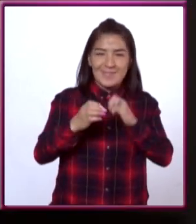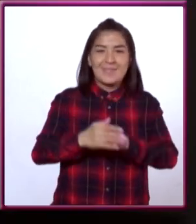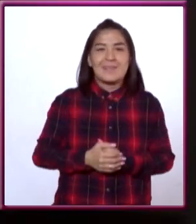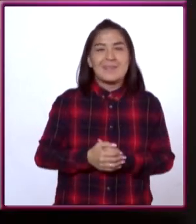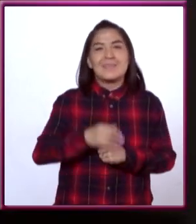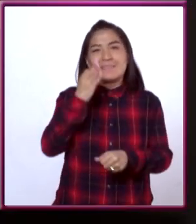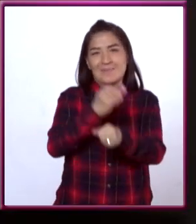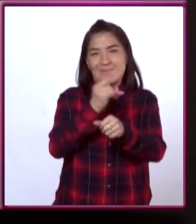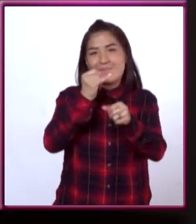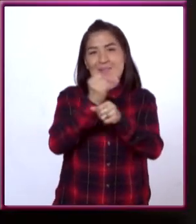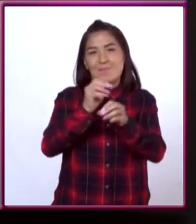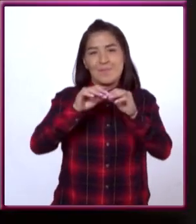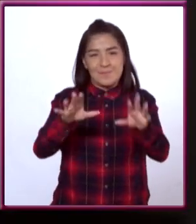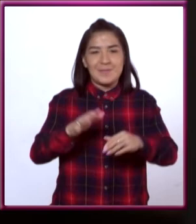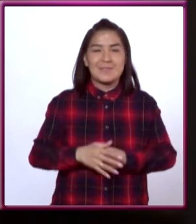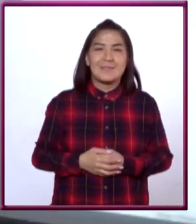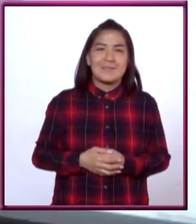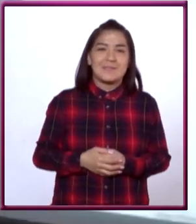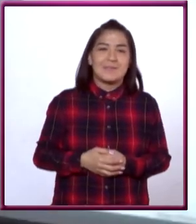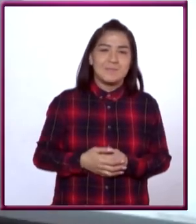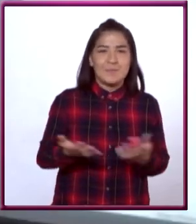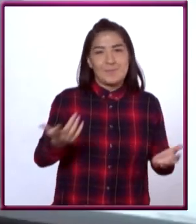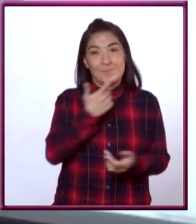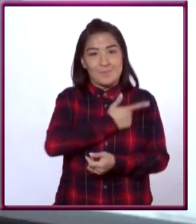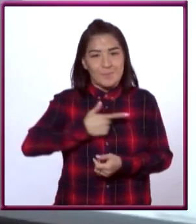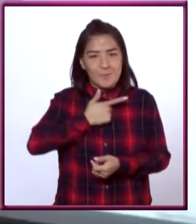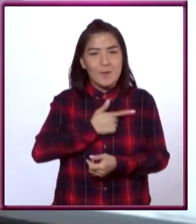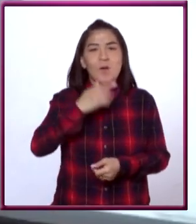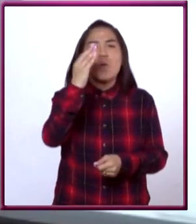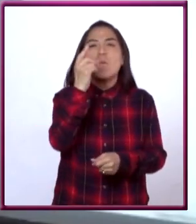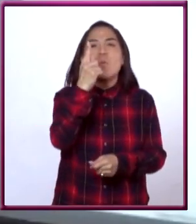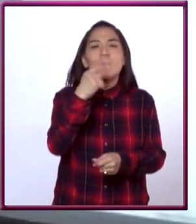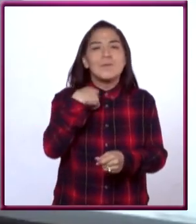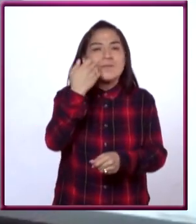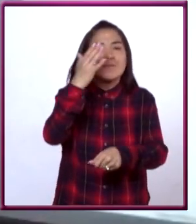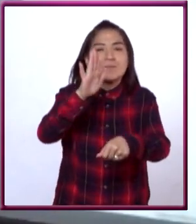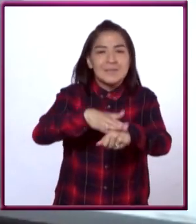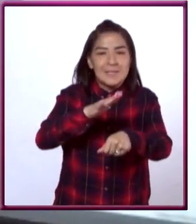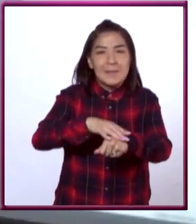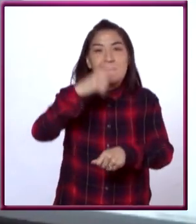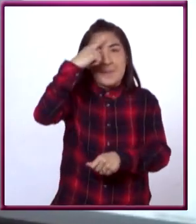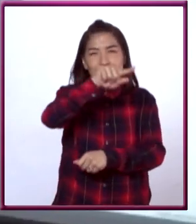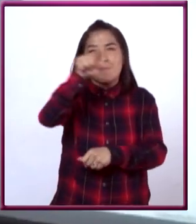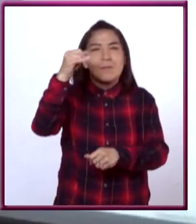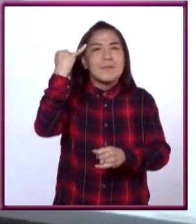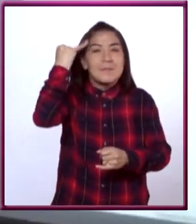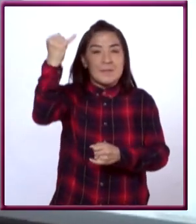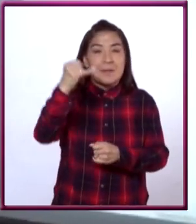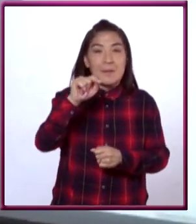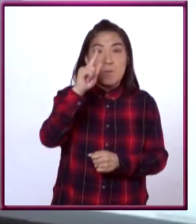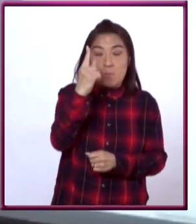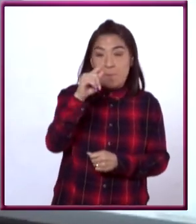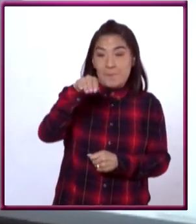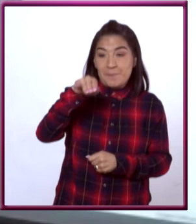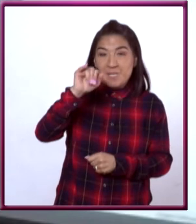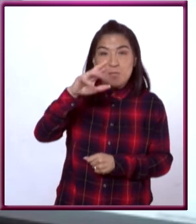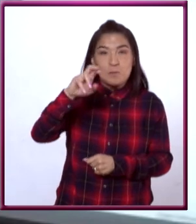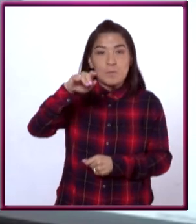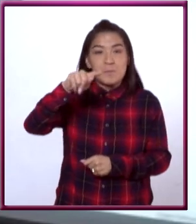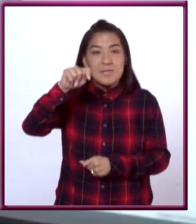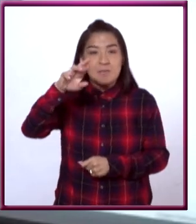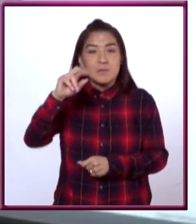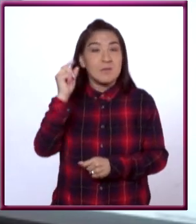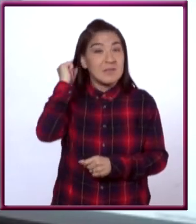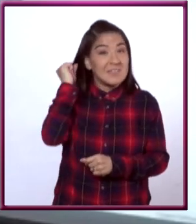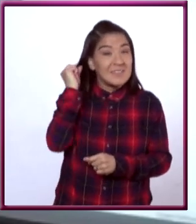entrevista y por toda esta información. No, pues un gusto, y nada más les quiero comentar para que se imaginen, 1 micrómetro,